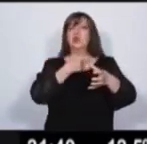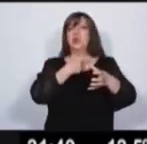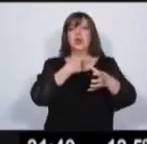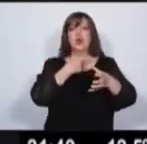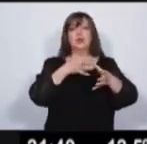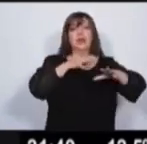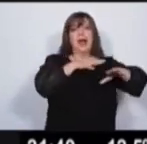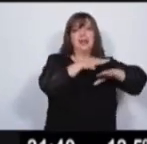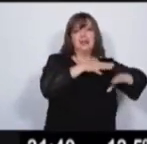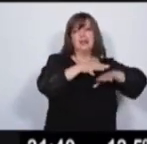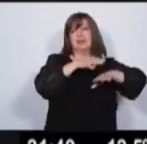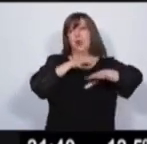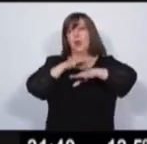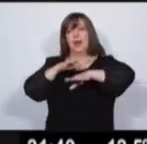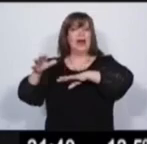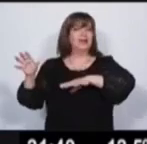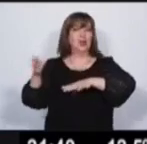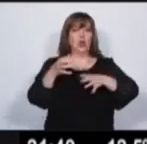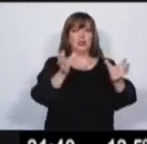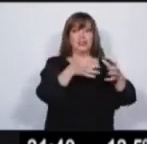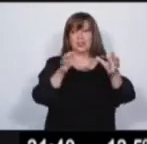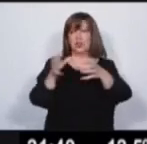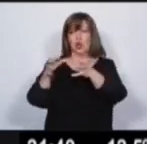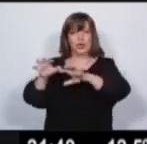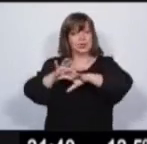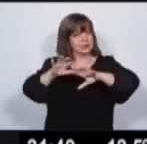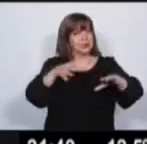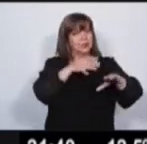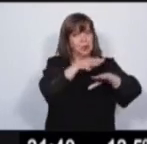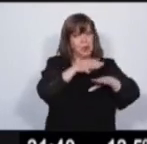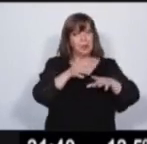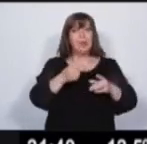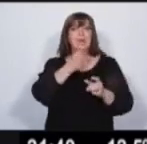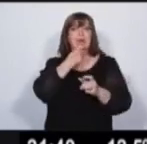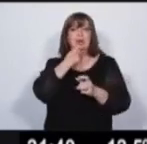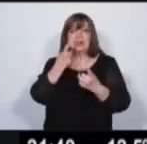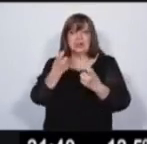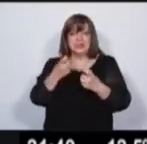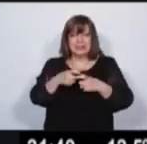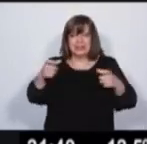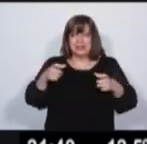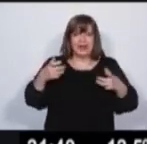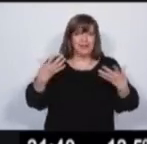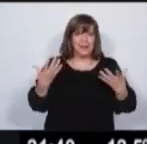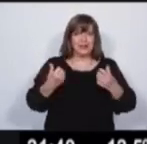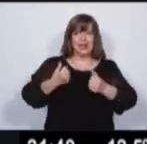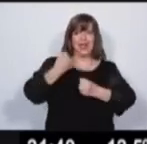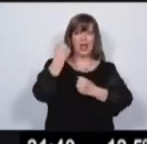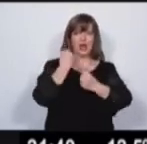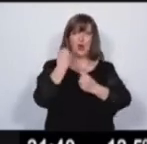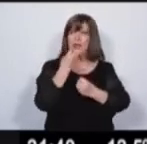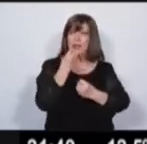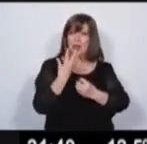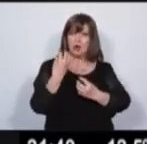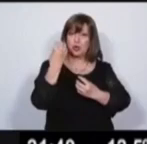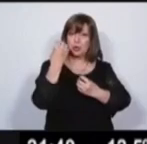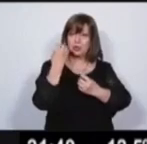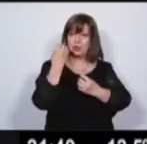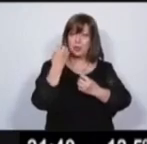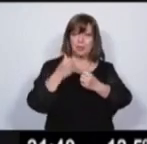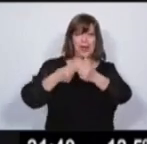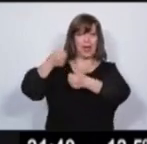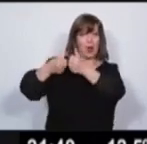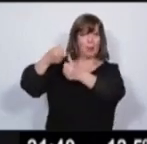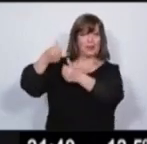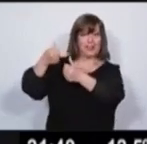todos los sectores de la economía Mendoza tiene que volver a ser una provincia competitiva porque es la única manera creciendo económicamente en Cómo